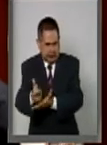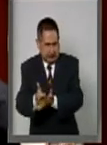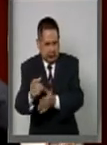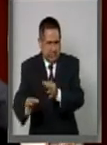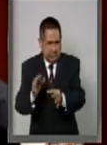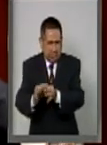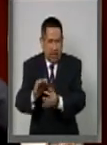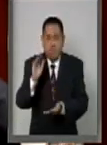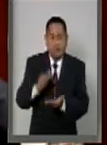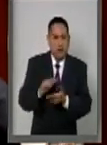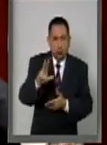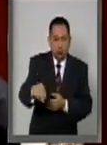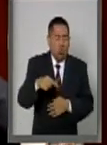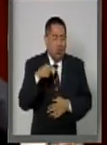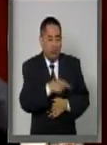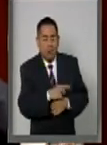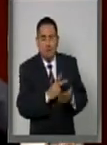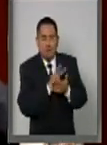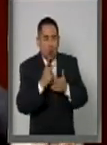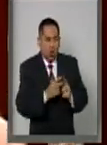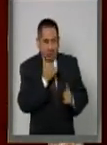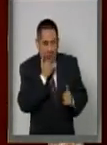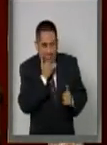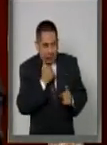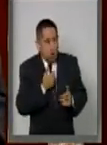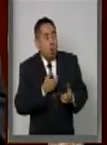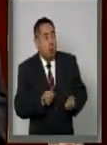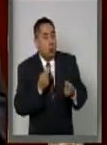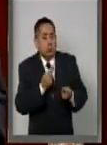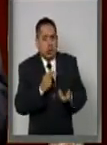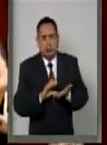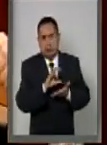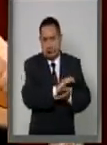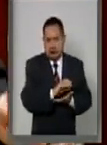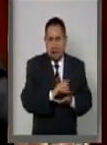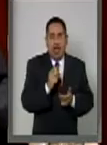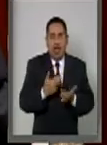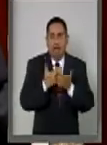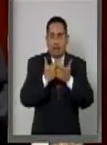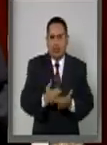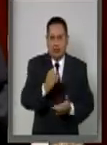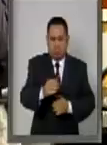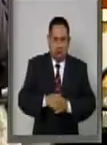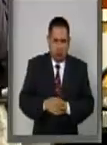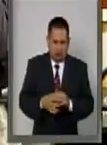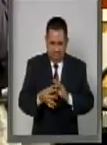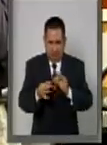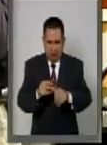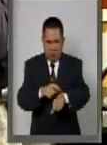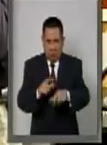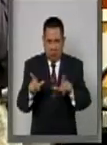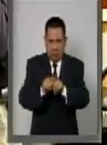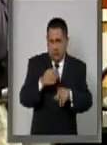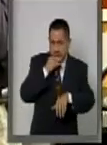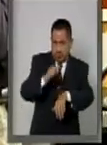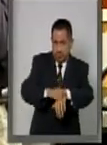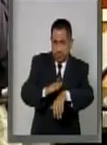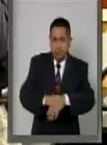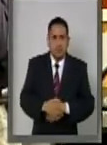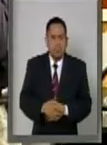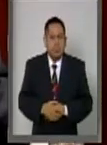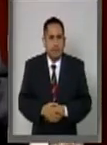recibieran menos de lo que estaban recibiendo previo al ejercicio de presupuesto base cero. Termino para no abusar del tiempo. No